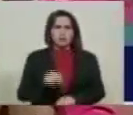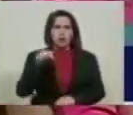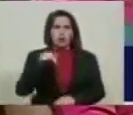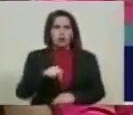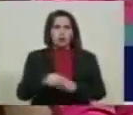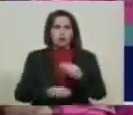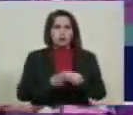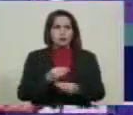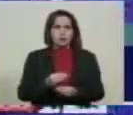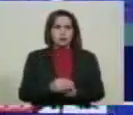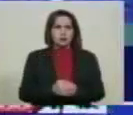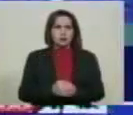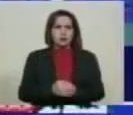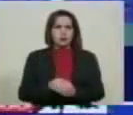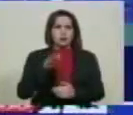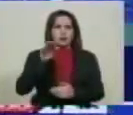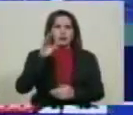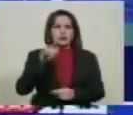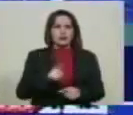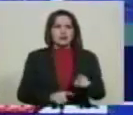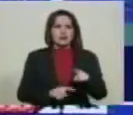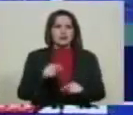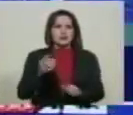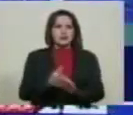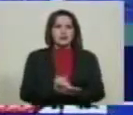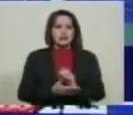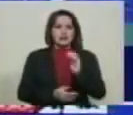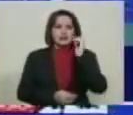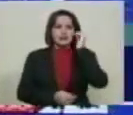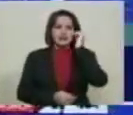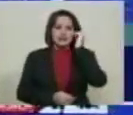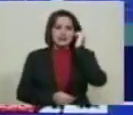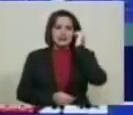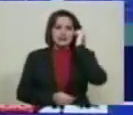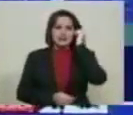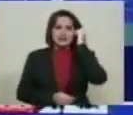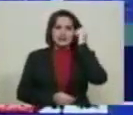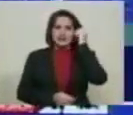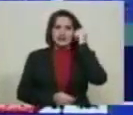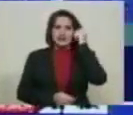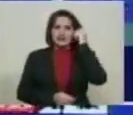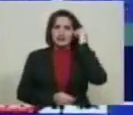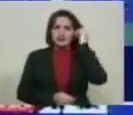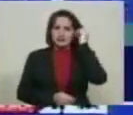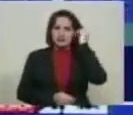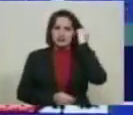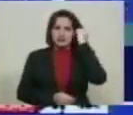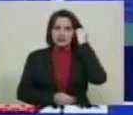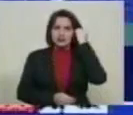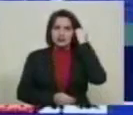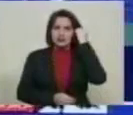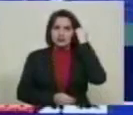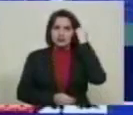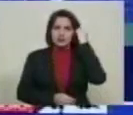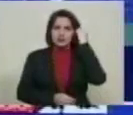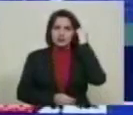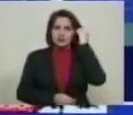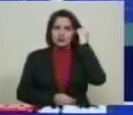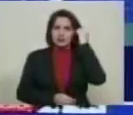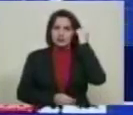meses que están por venir, estamos en la frontera de un proceso de expansión